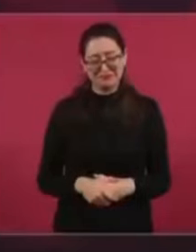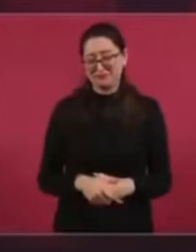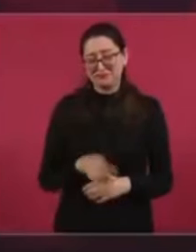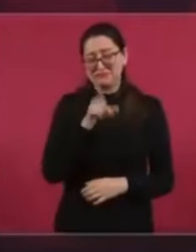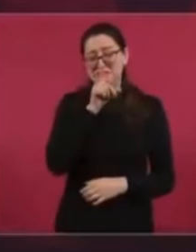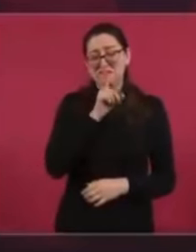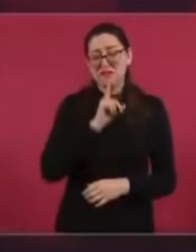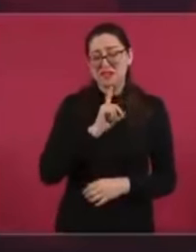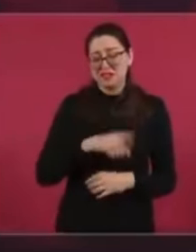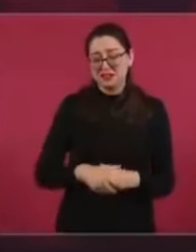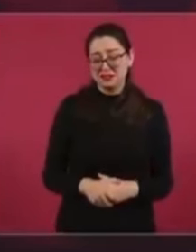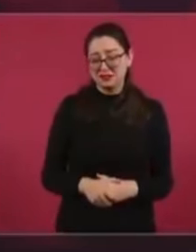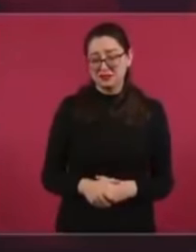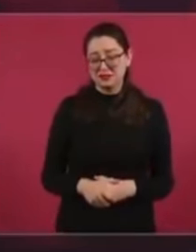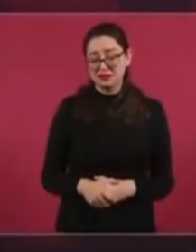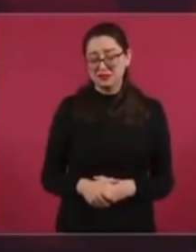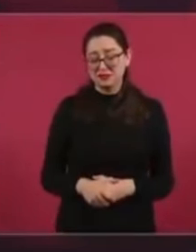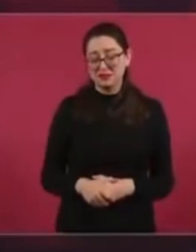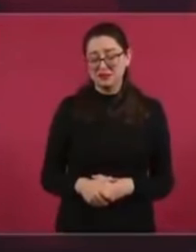una calumnia.